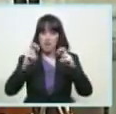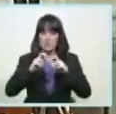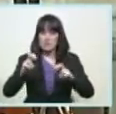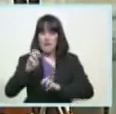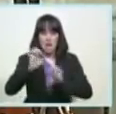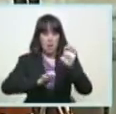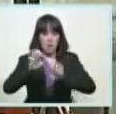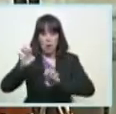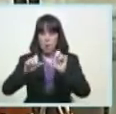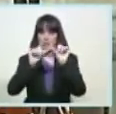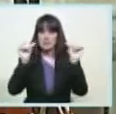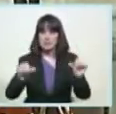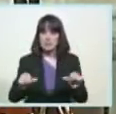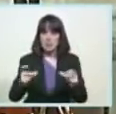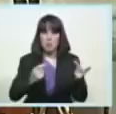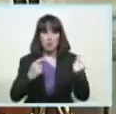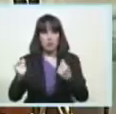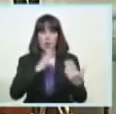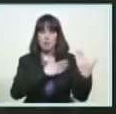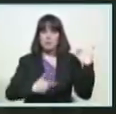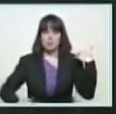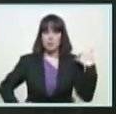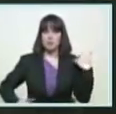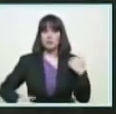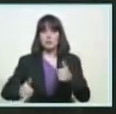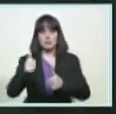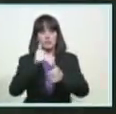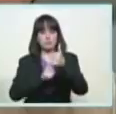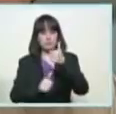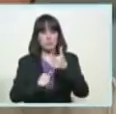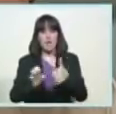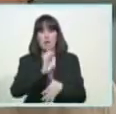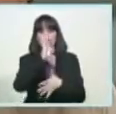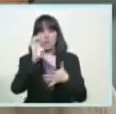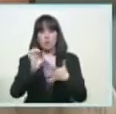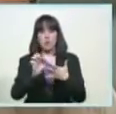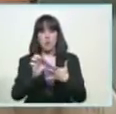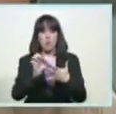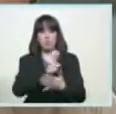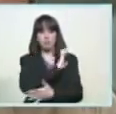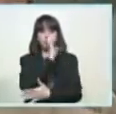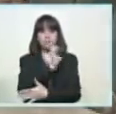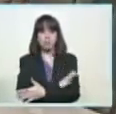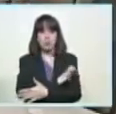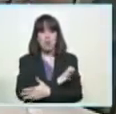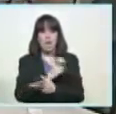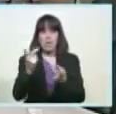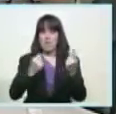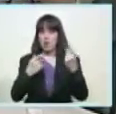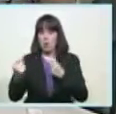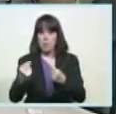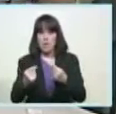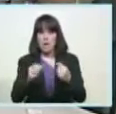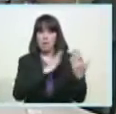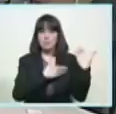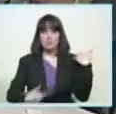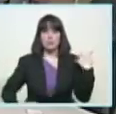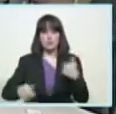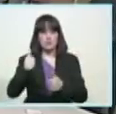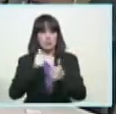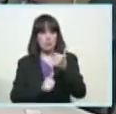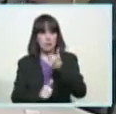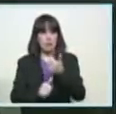ejecutiva vicepresidente economía vicepresidente y jefe de la gran misión abastecimiento soberano